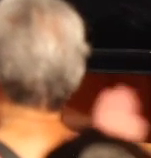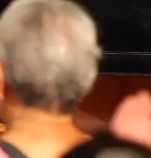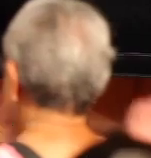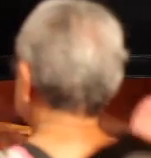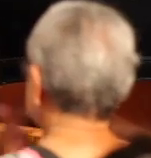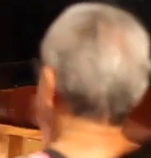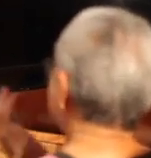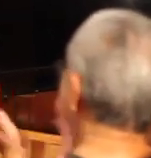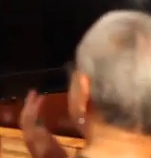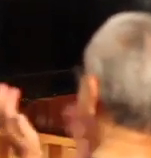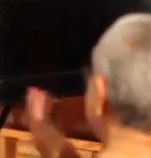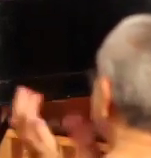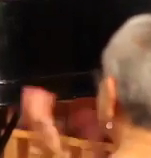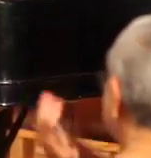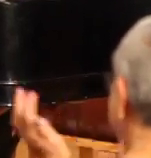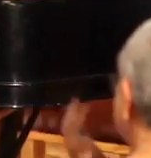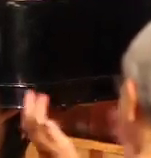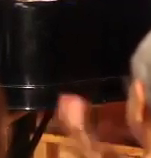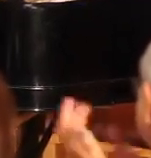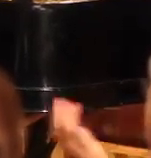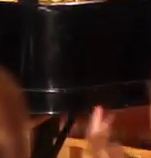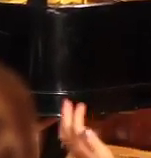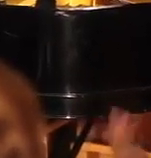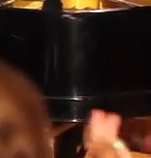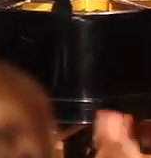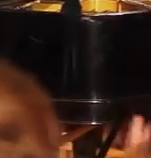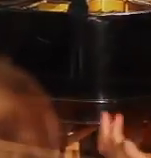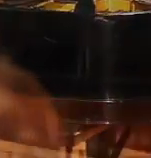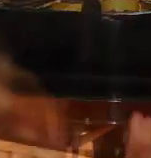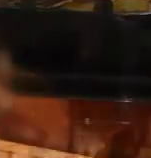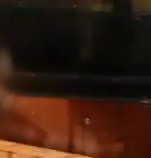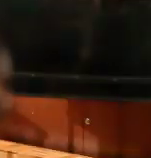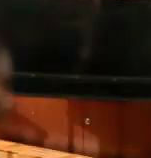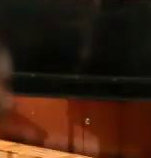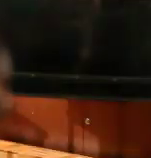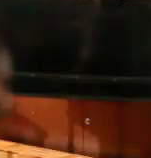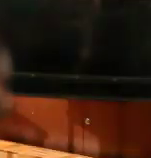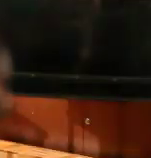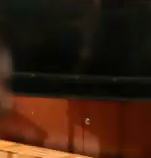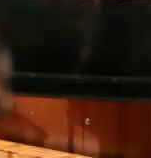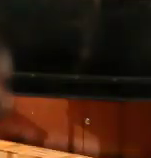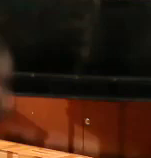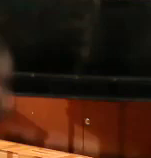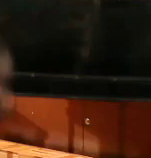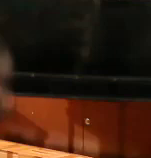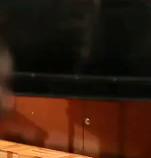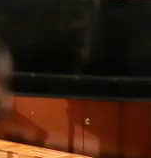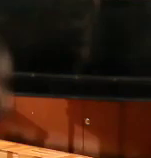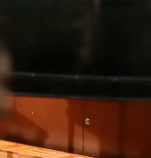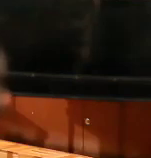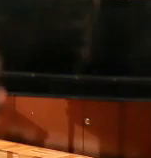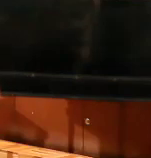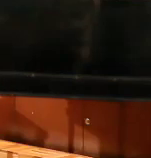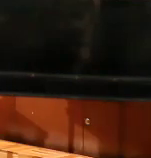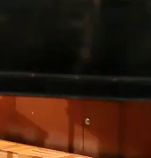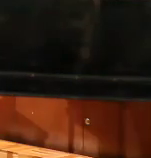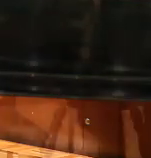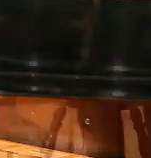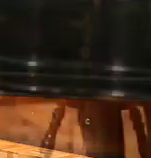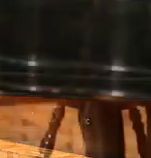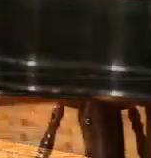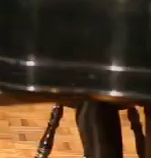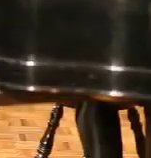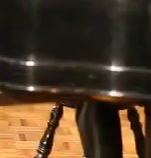Esta semana en República de El Salvador 56, te invitamos a disfrutar del repertorio más destacado de Argelia